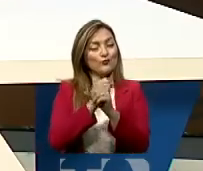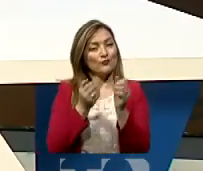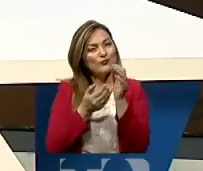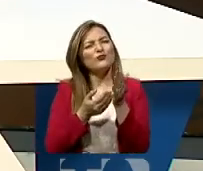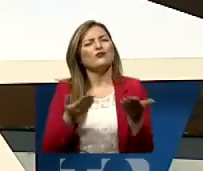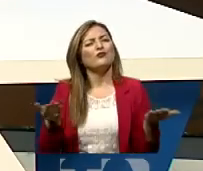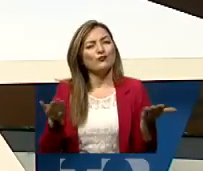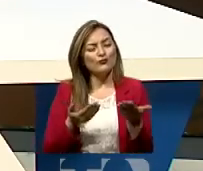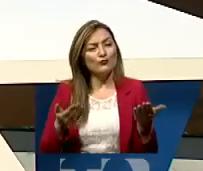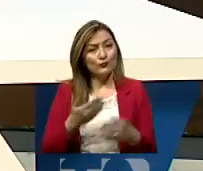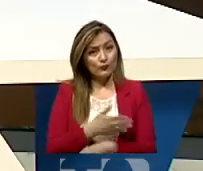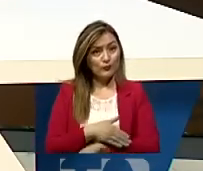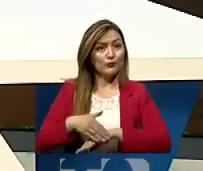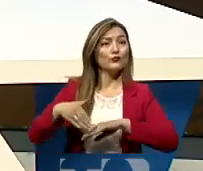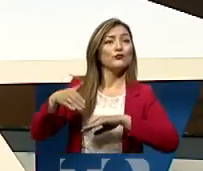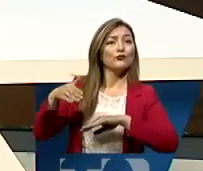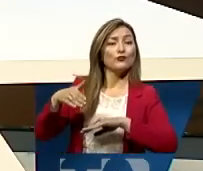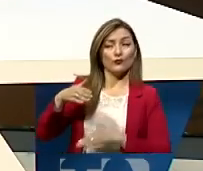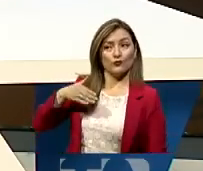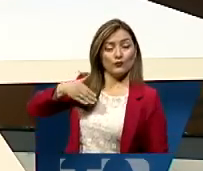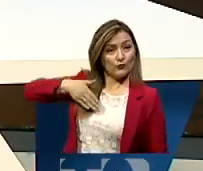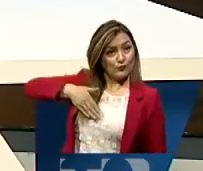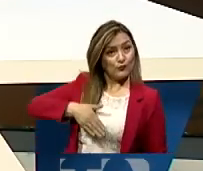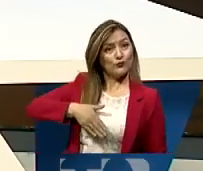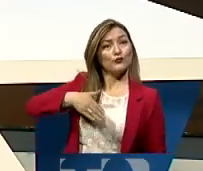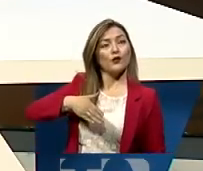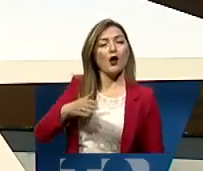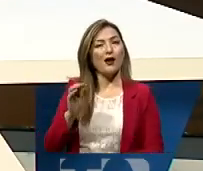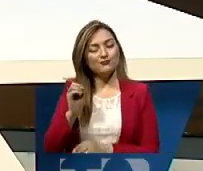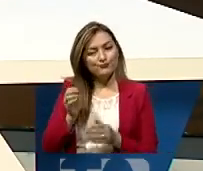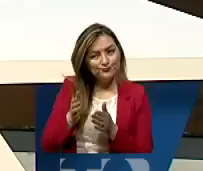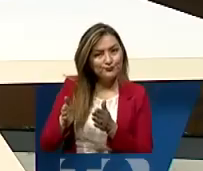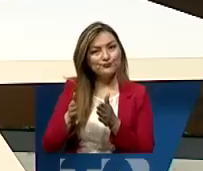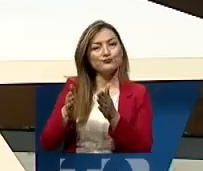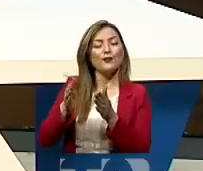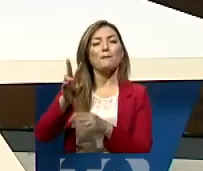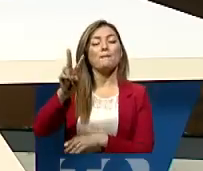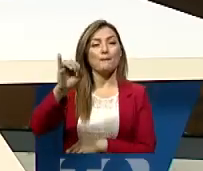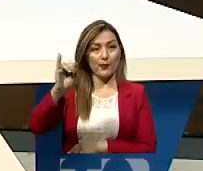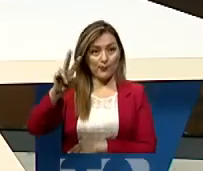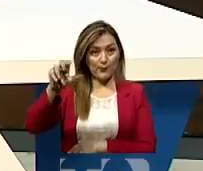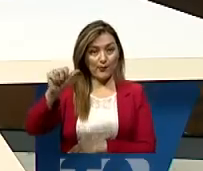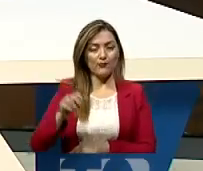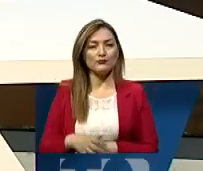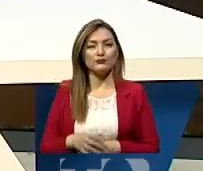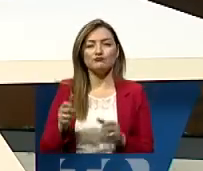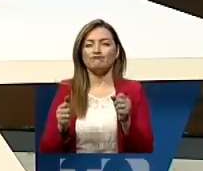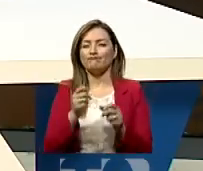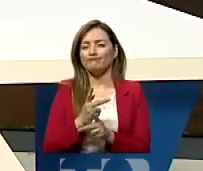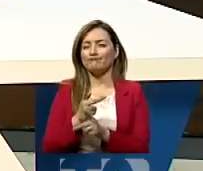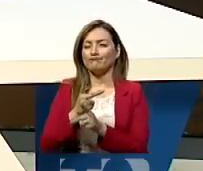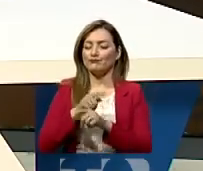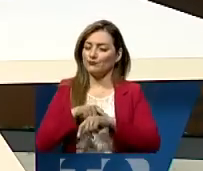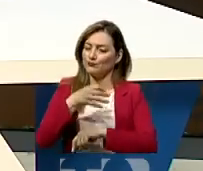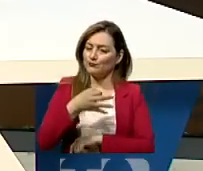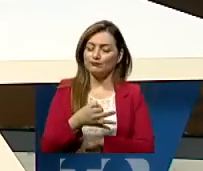Bolívar, está la calzada mojada, lo propio ocurre con la Ruta Viva. Así que mejor maneje con cuidado, salga con tiempo de casa para